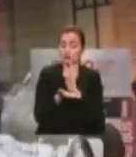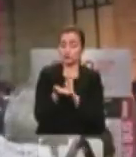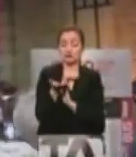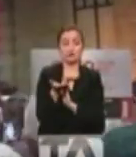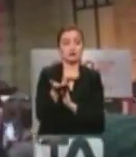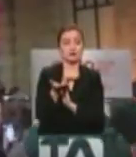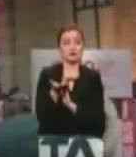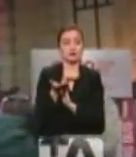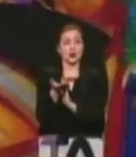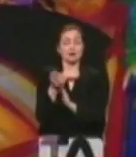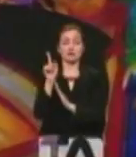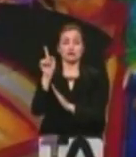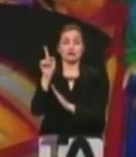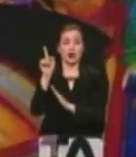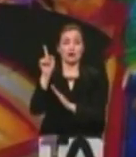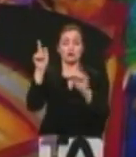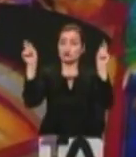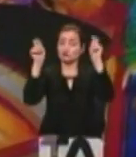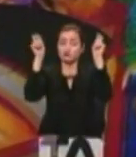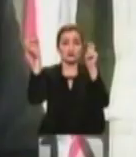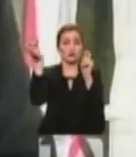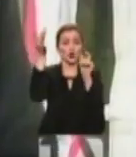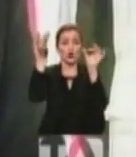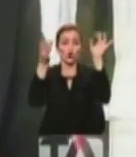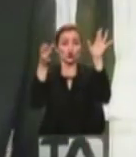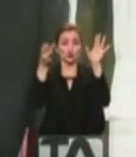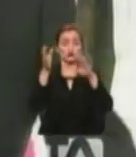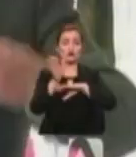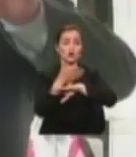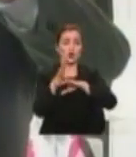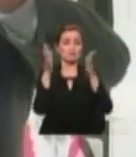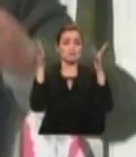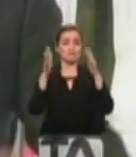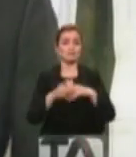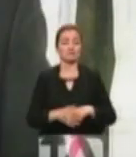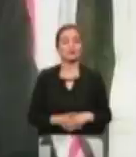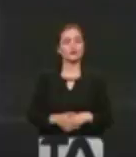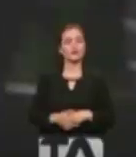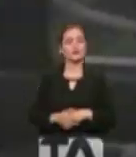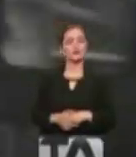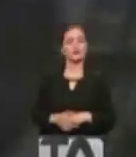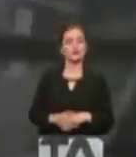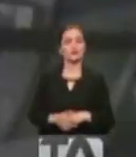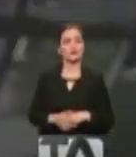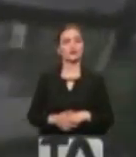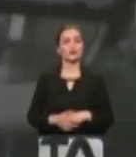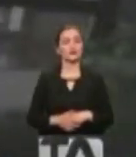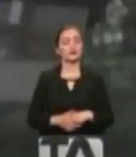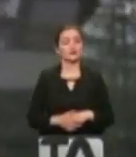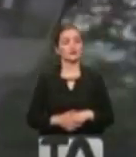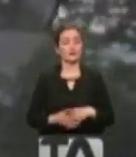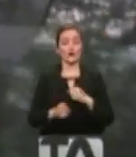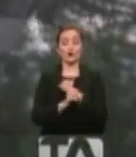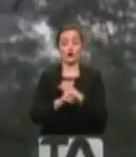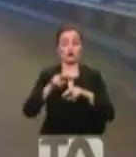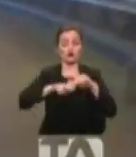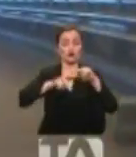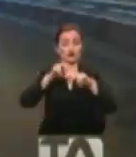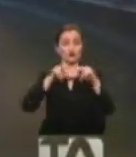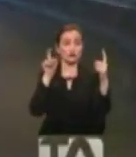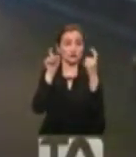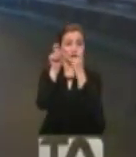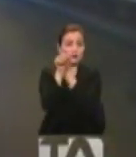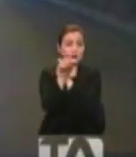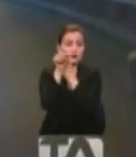y no hubo Rock in Rio, pero sí Fiesta de la Luz. Y sus propuestas medulares, sus tan publicitadas mega obras, eran el Quito Cables